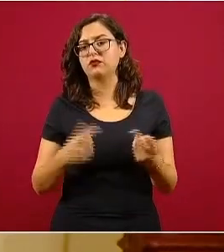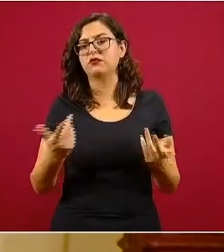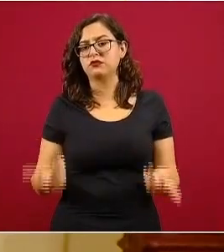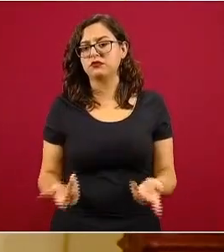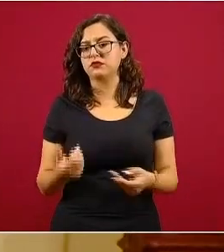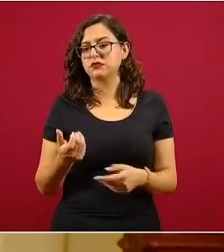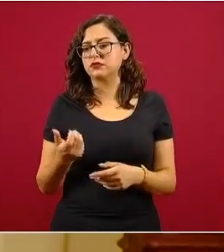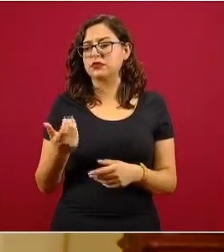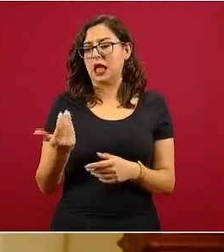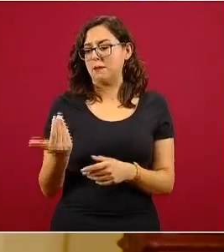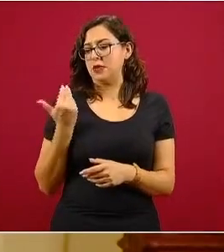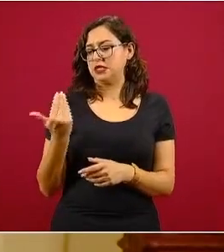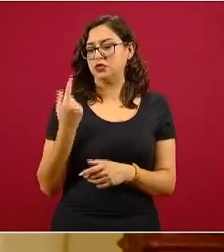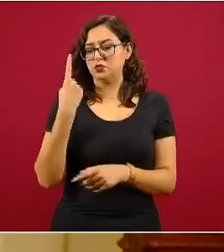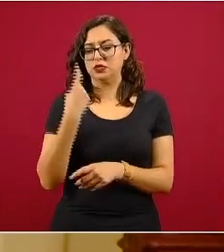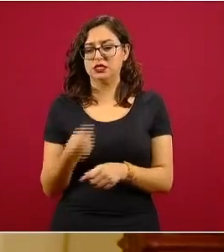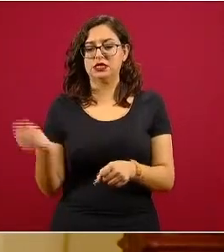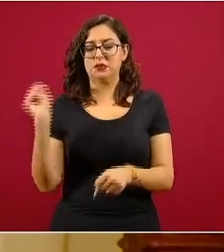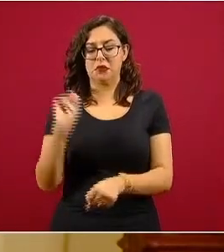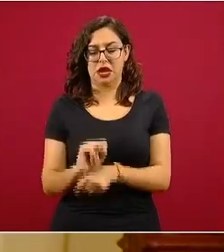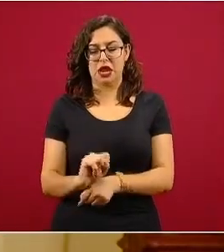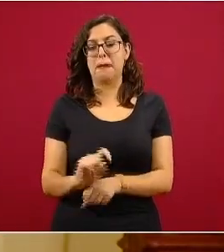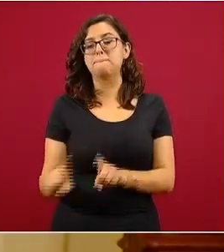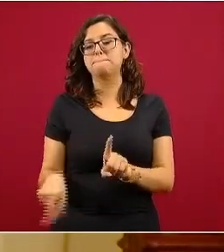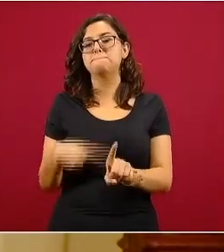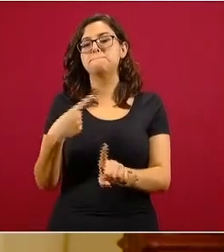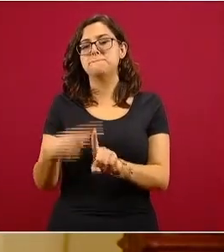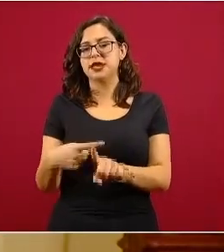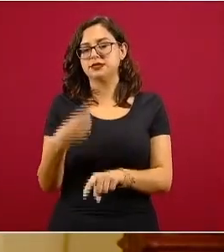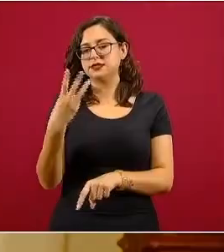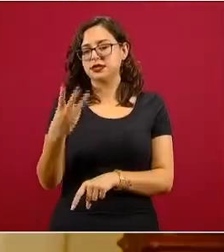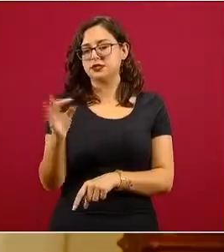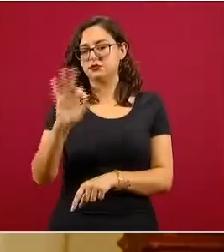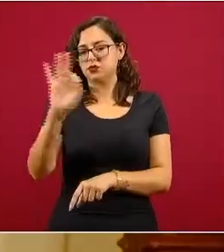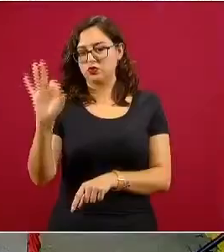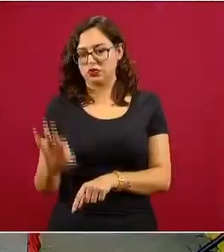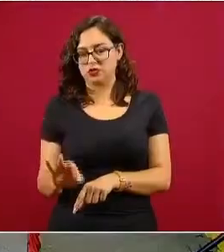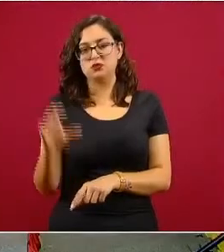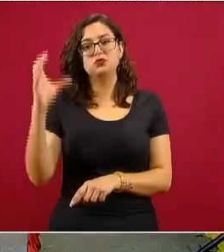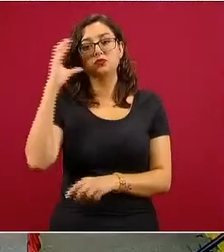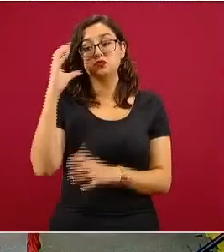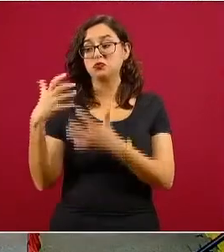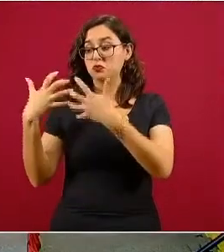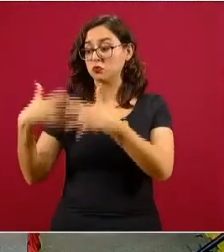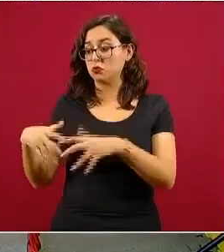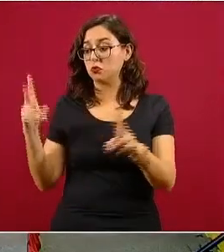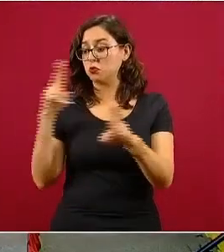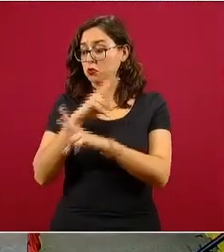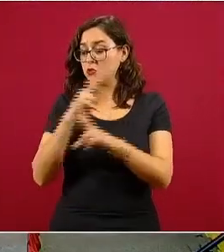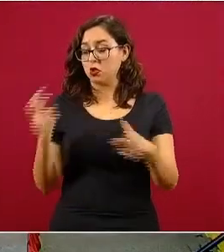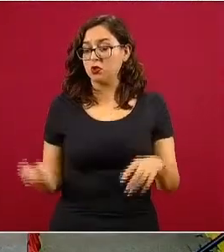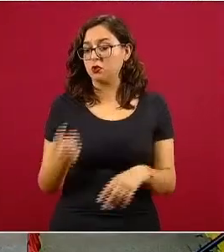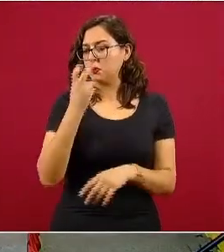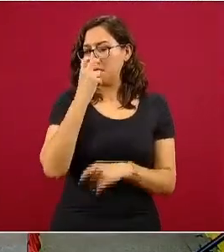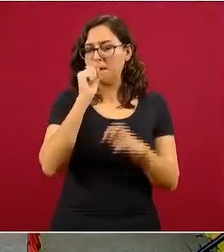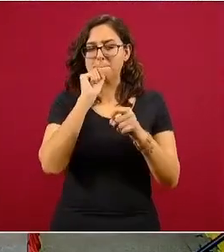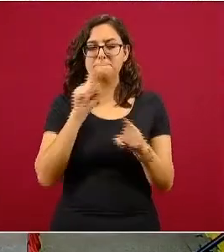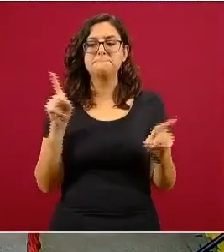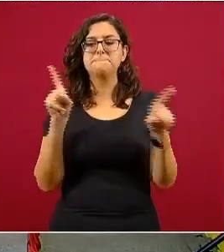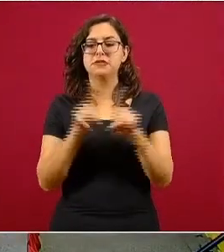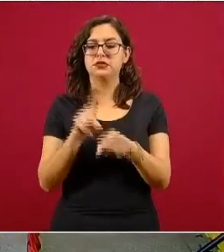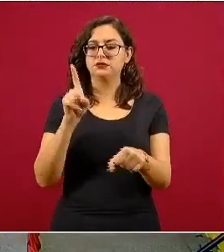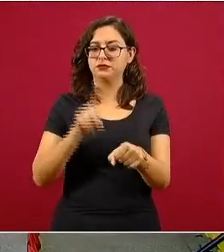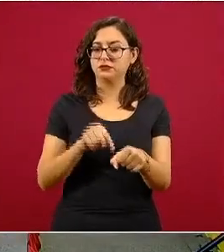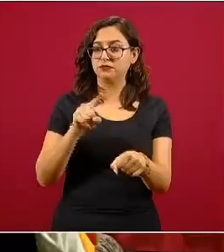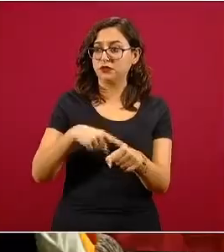de más 3% en la última semana, vemos que las camas con ventilador se han mantenido en un nivel similar, se encuentra en semáforo de